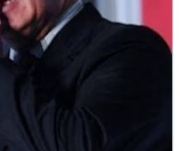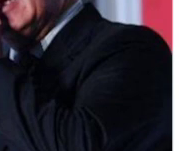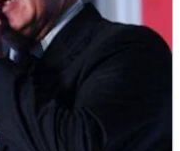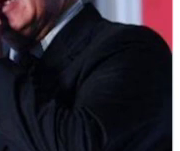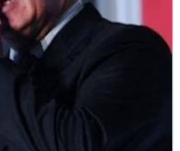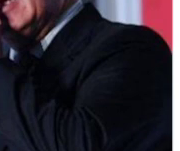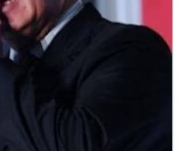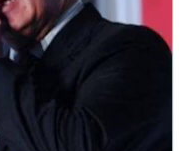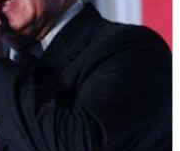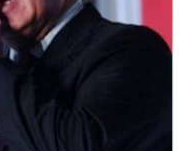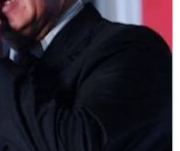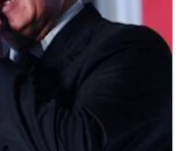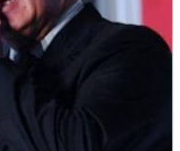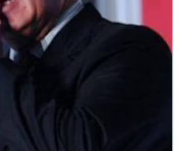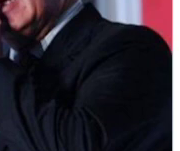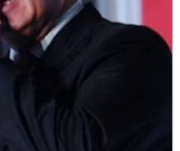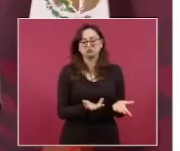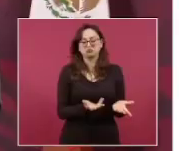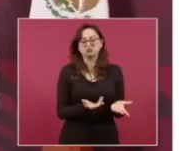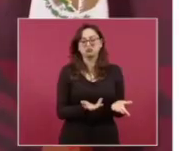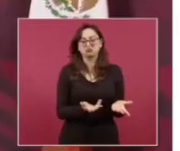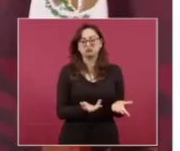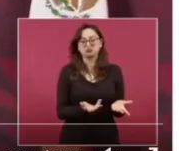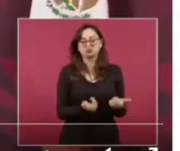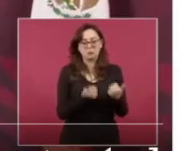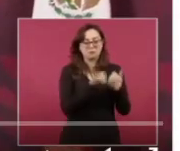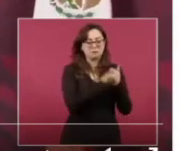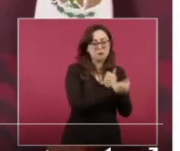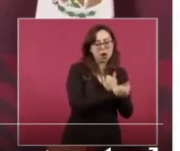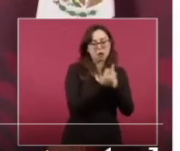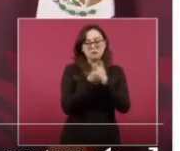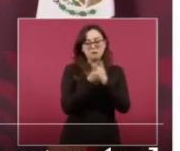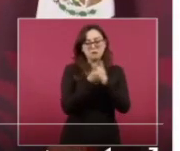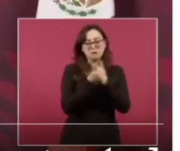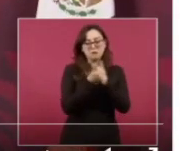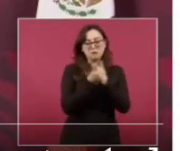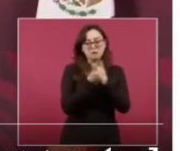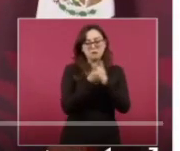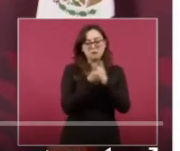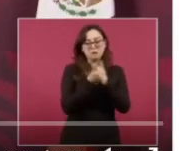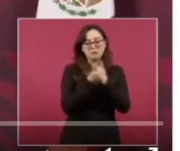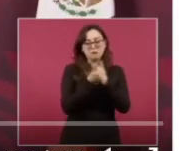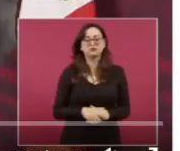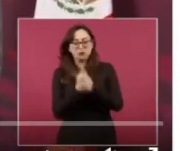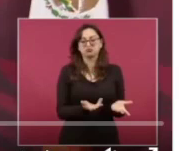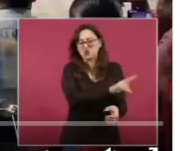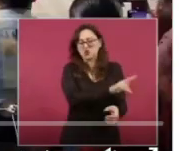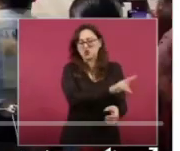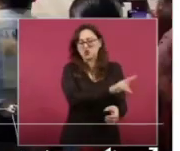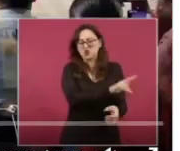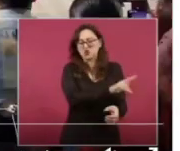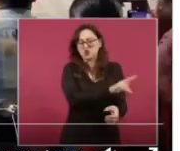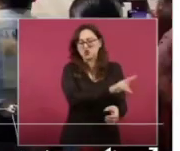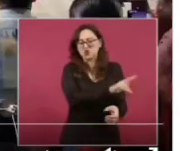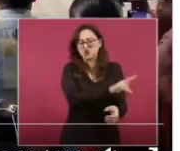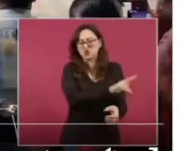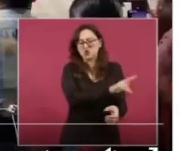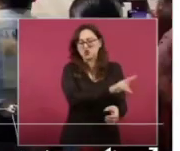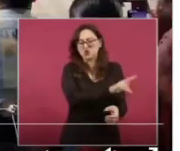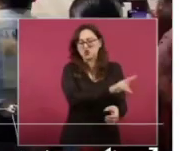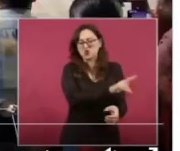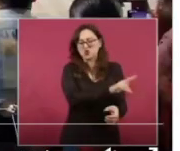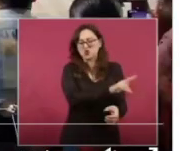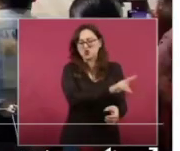esta manera el presidente Andrés Manuel López Obrador sale a exponer